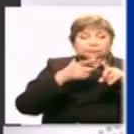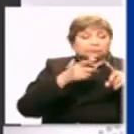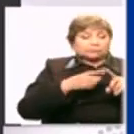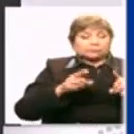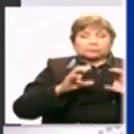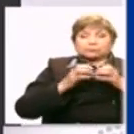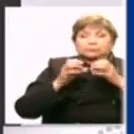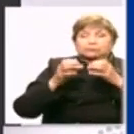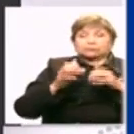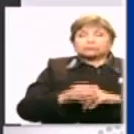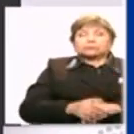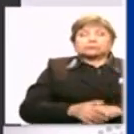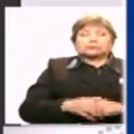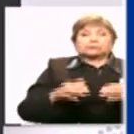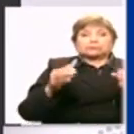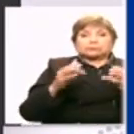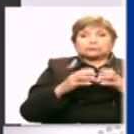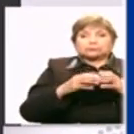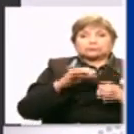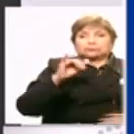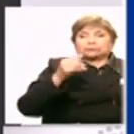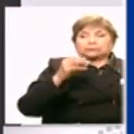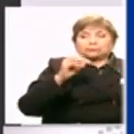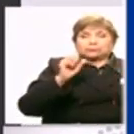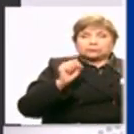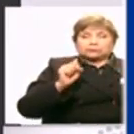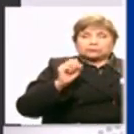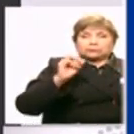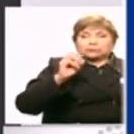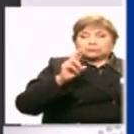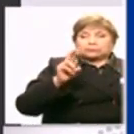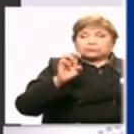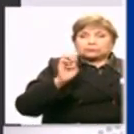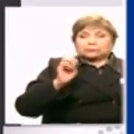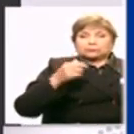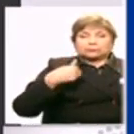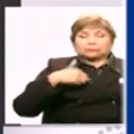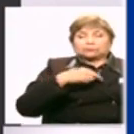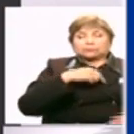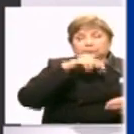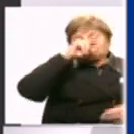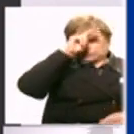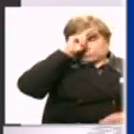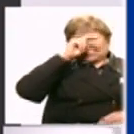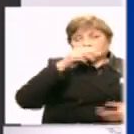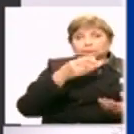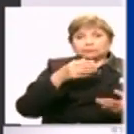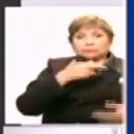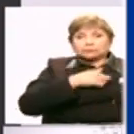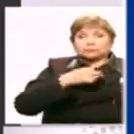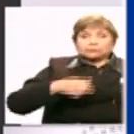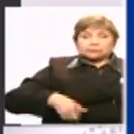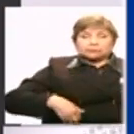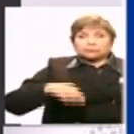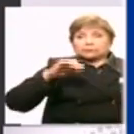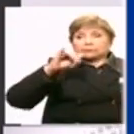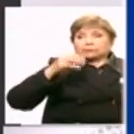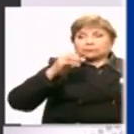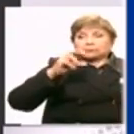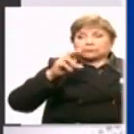Yo le pido a la población que tenga la tranquilidad de que aquí no se va a priorizar este